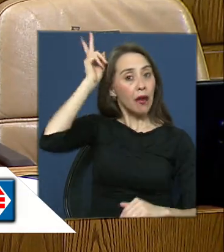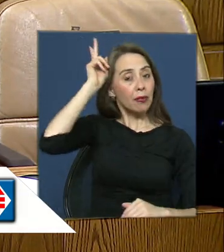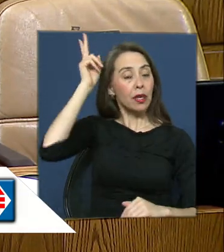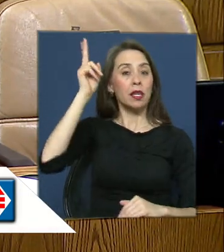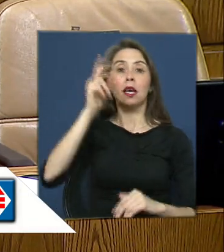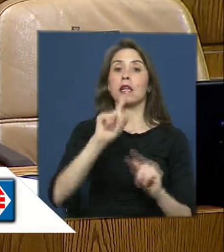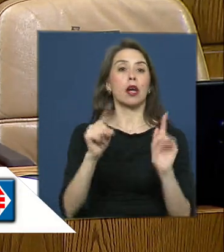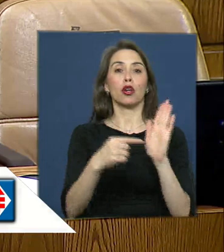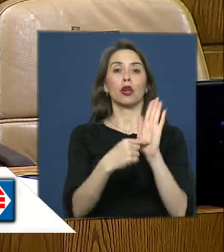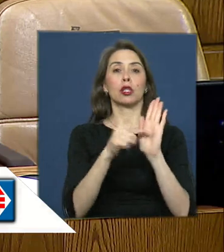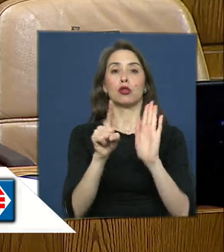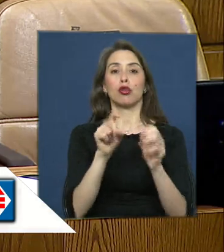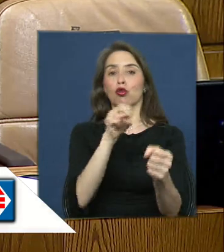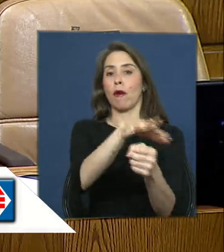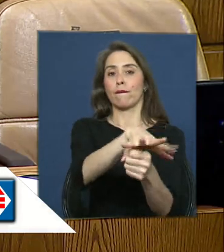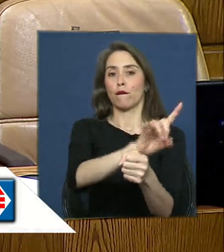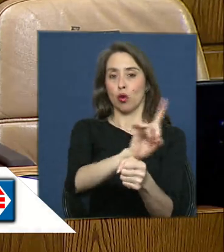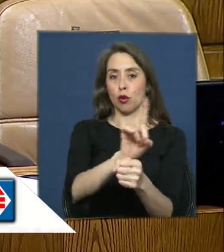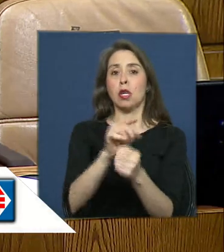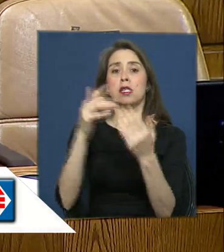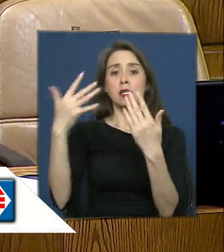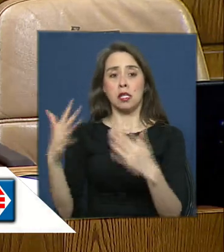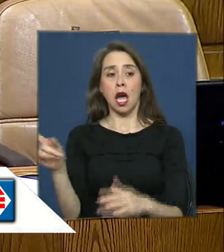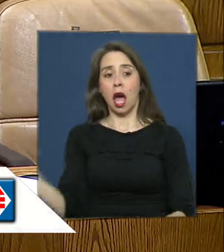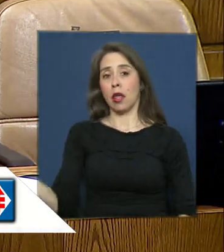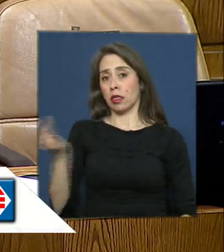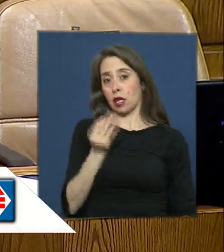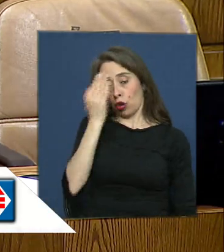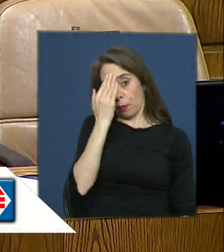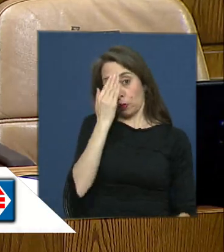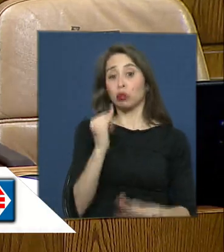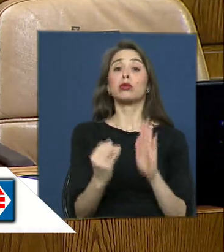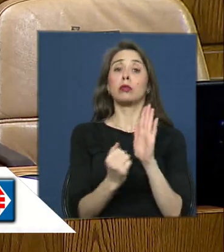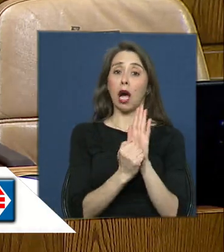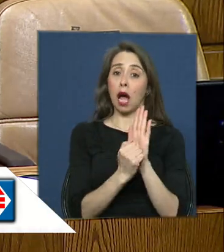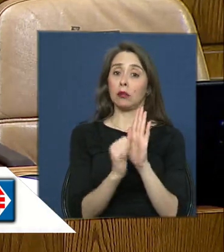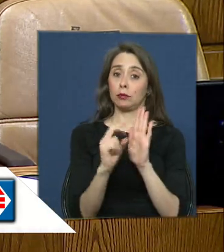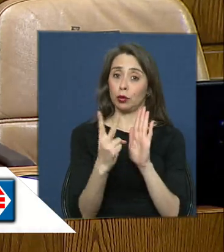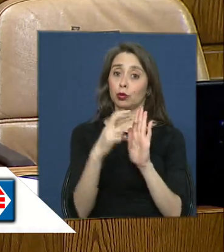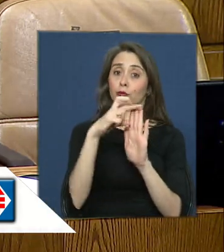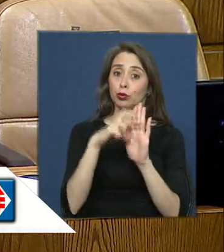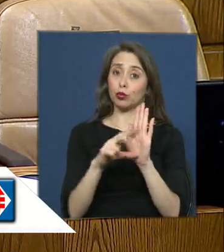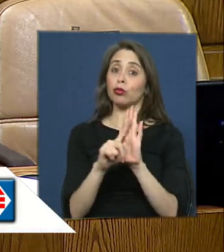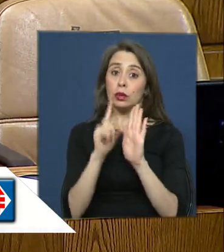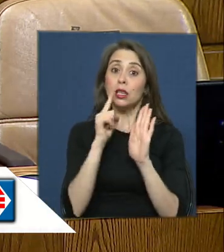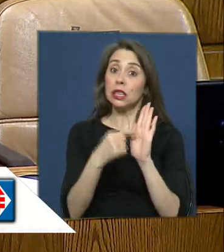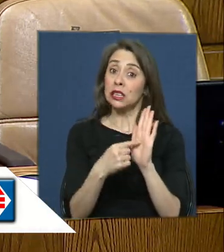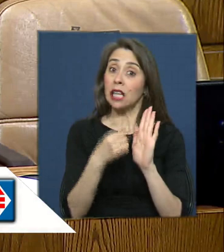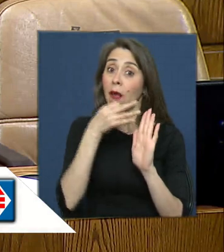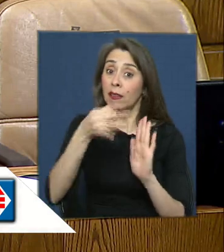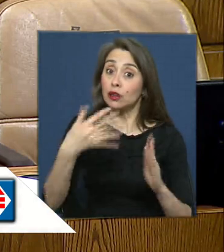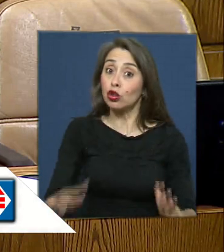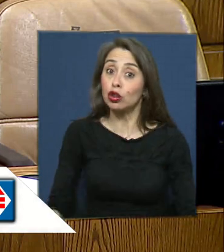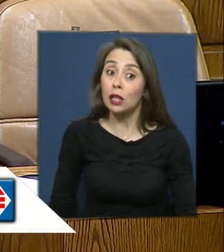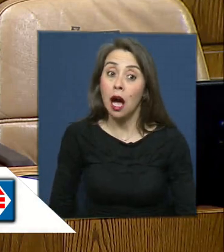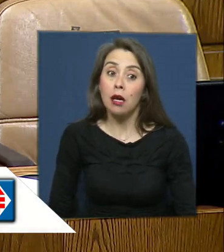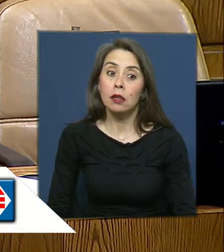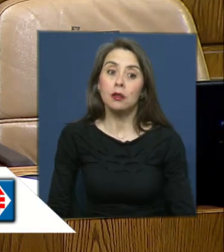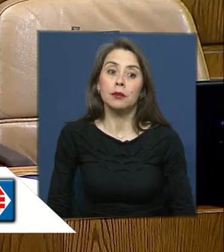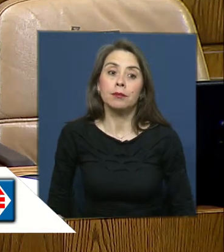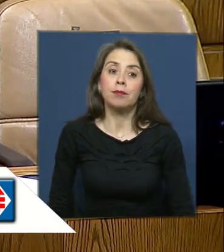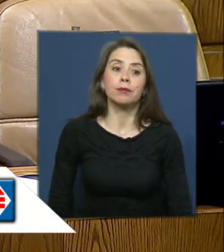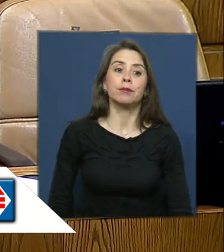preocupación está cubierta. Eso está así entendido en el artículo segundo de este proyecto de ley. Dice, se exceptúa